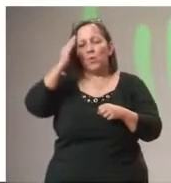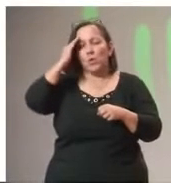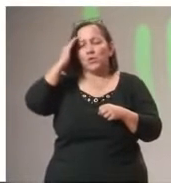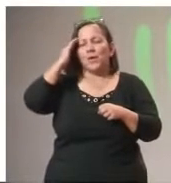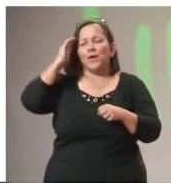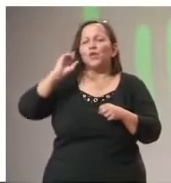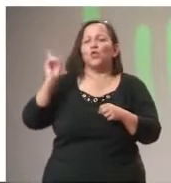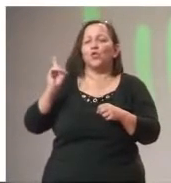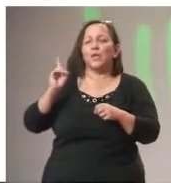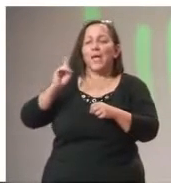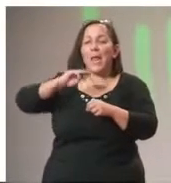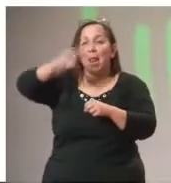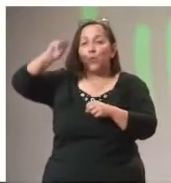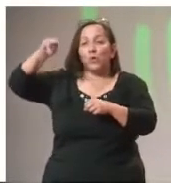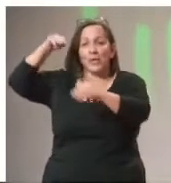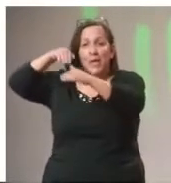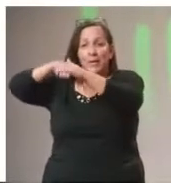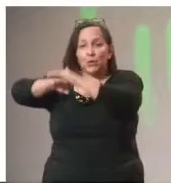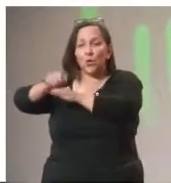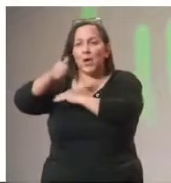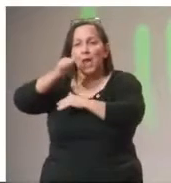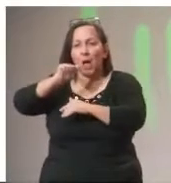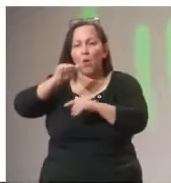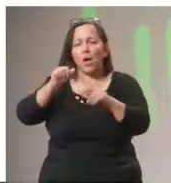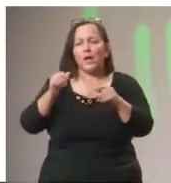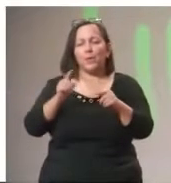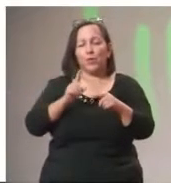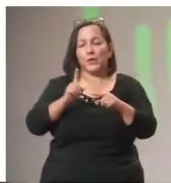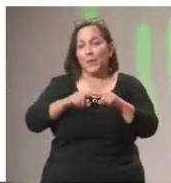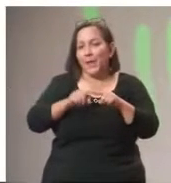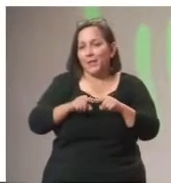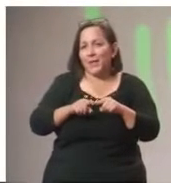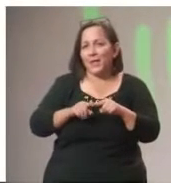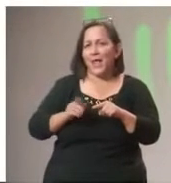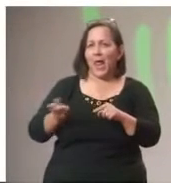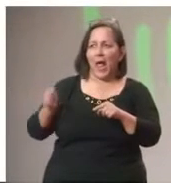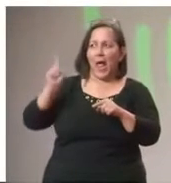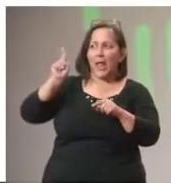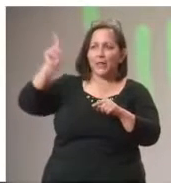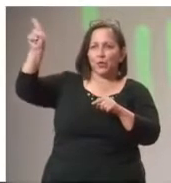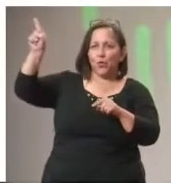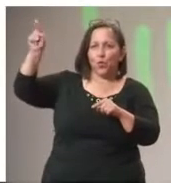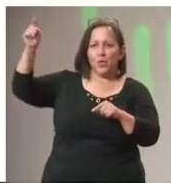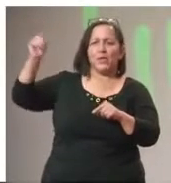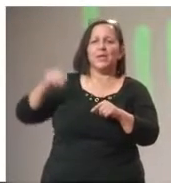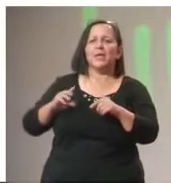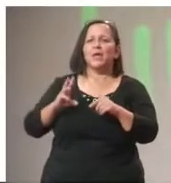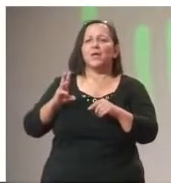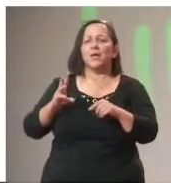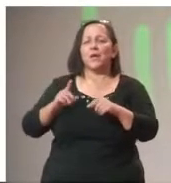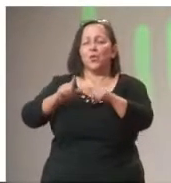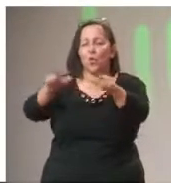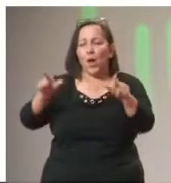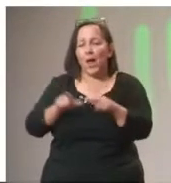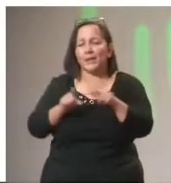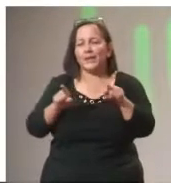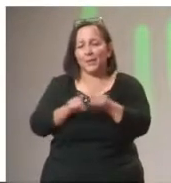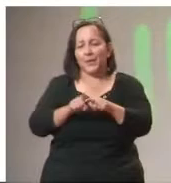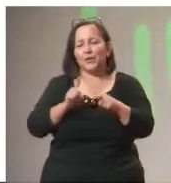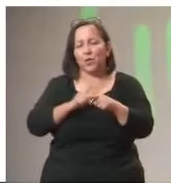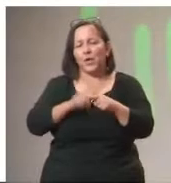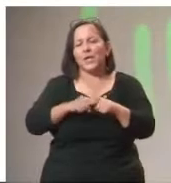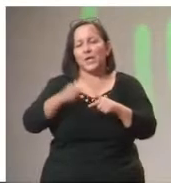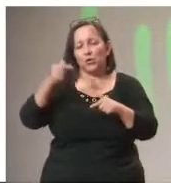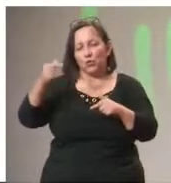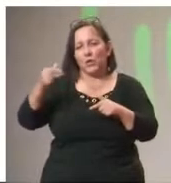la temperatura y la presión dependen de la altitud. Entonces resolvemos un problema de manera inversa, y esa es la belleza que tienen los gases